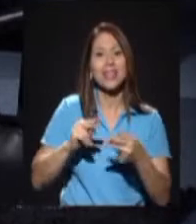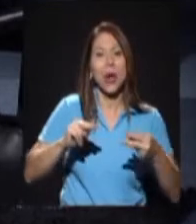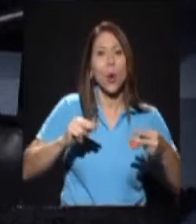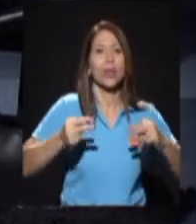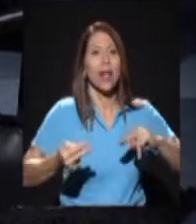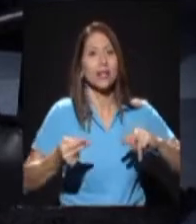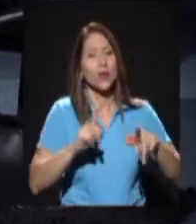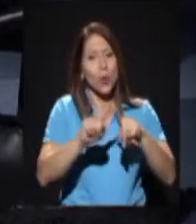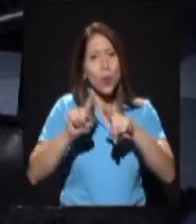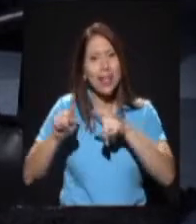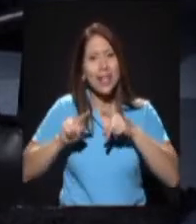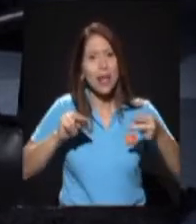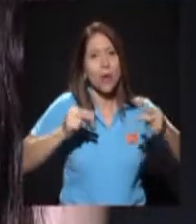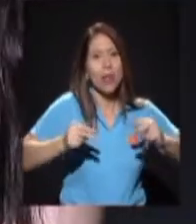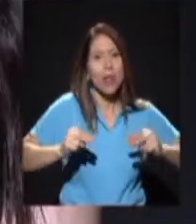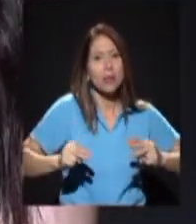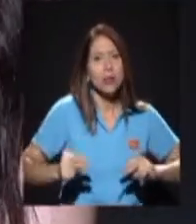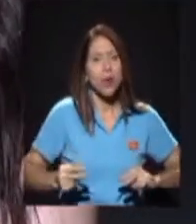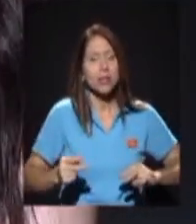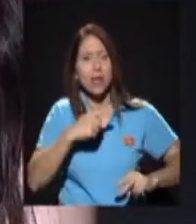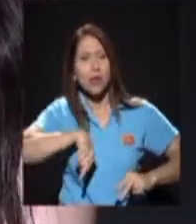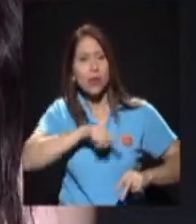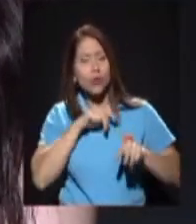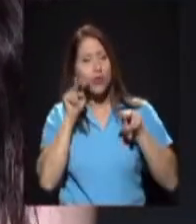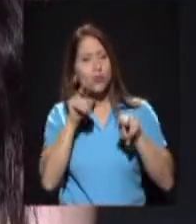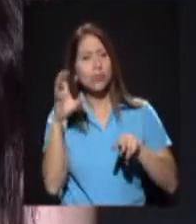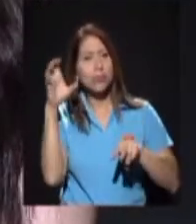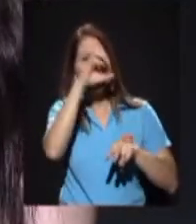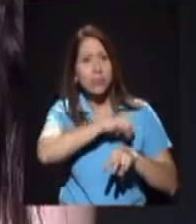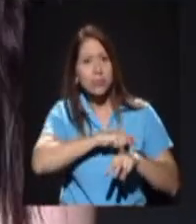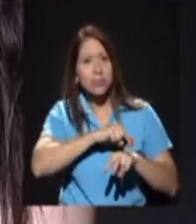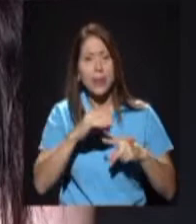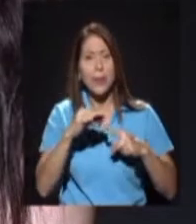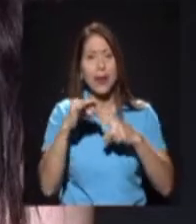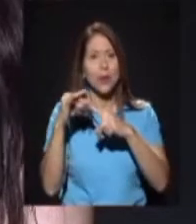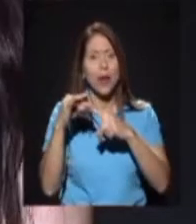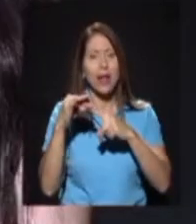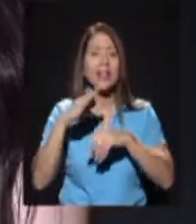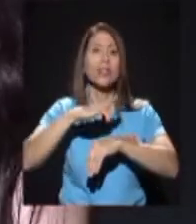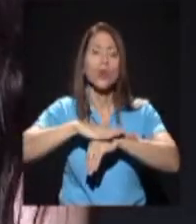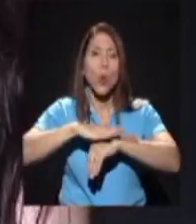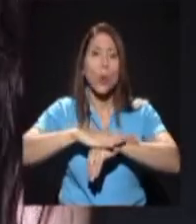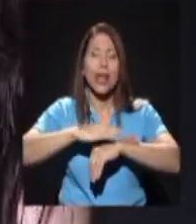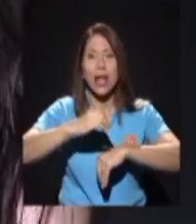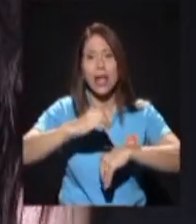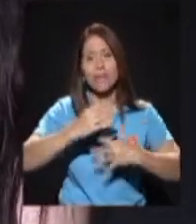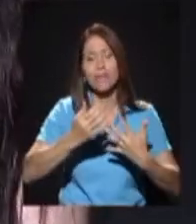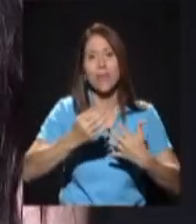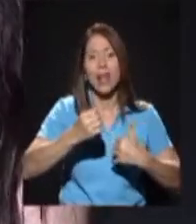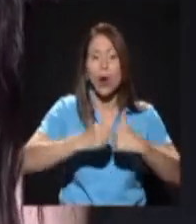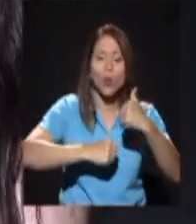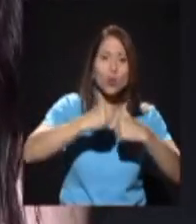de contradicciones que nosotros estábamos observando en ese momento, particularmente sobre la construcción o la imposibilidad